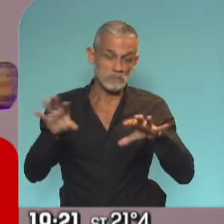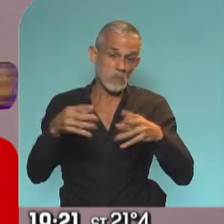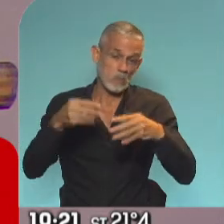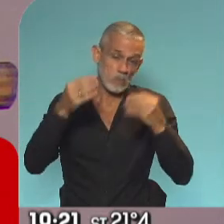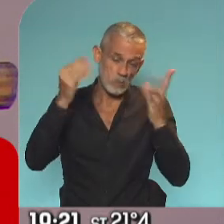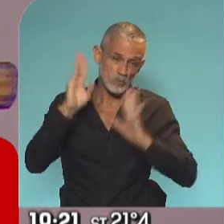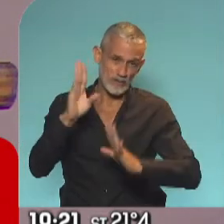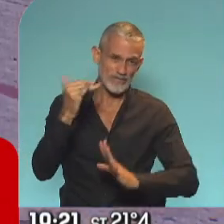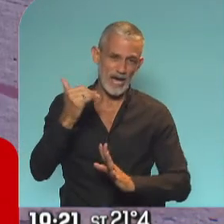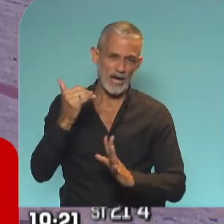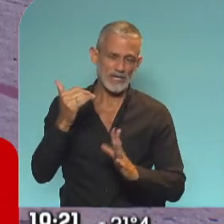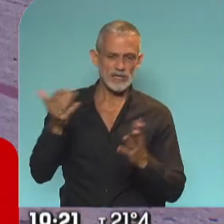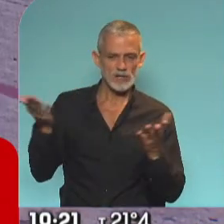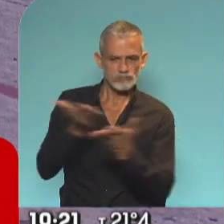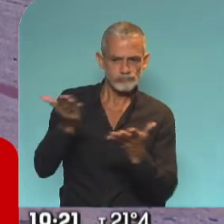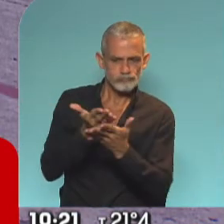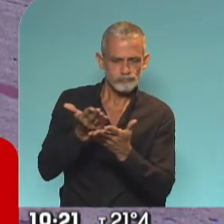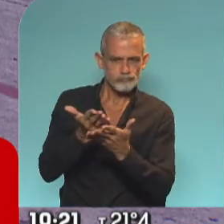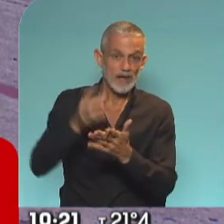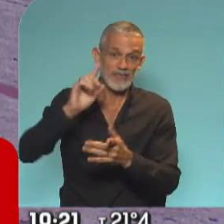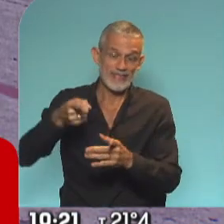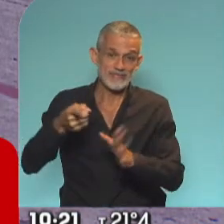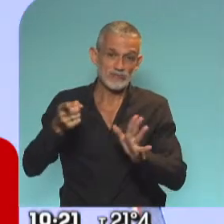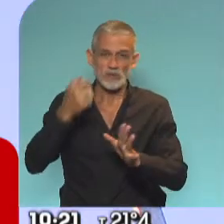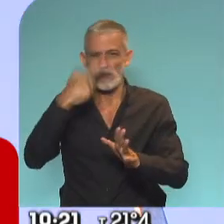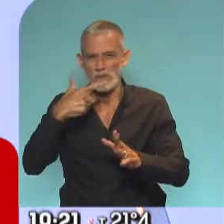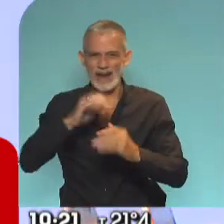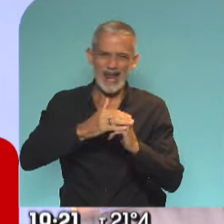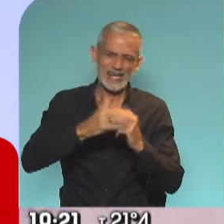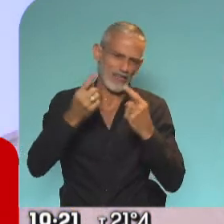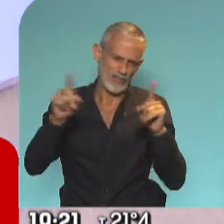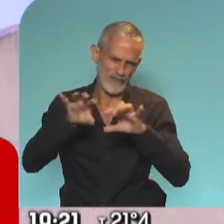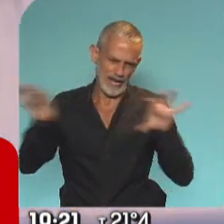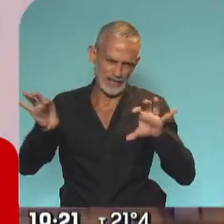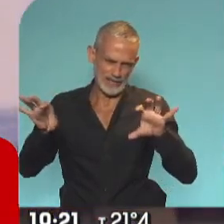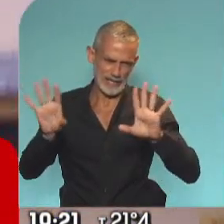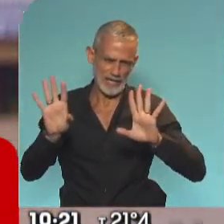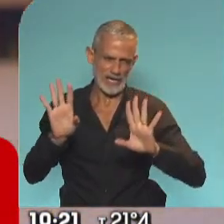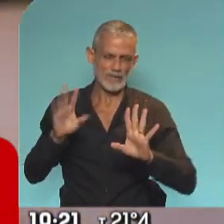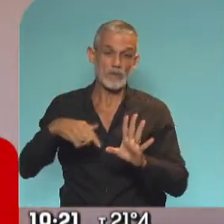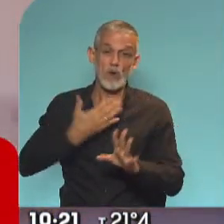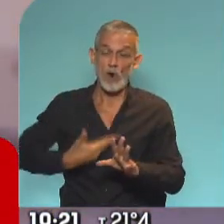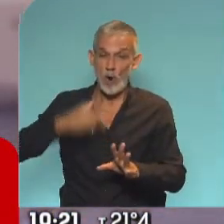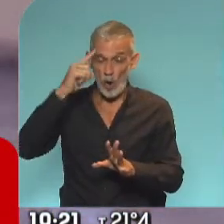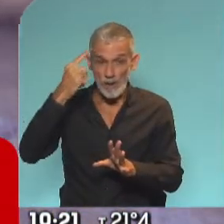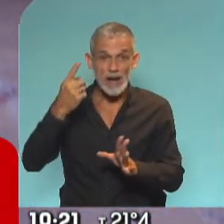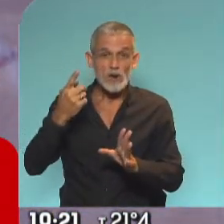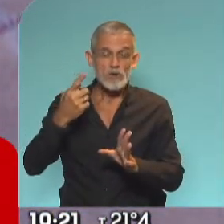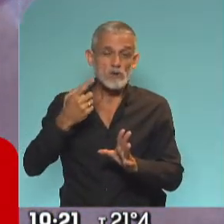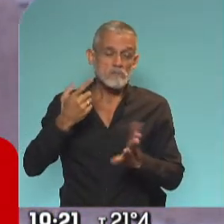veces han compartido en la oposición decisiones que son diferentes a las que ha asumido nuestro gobierno,